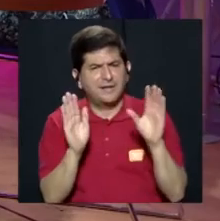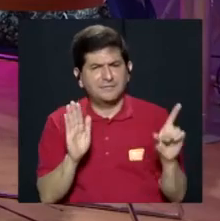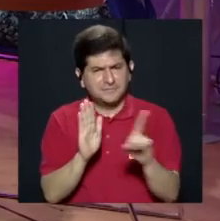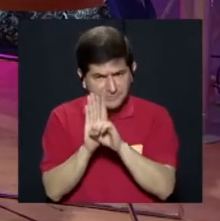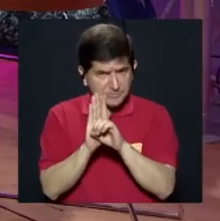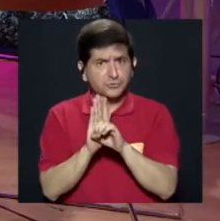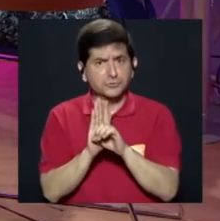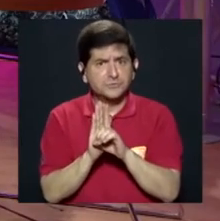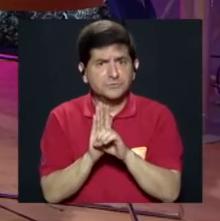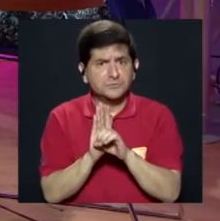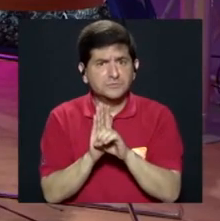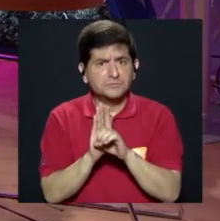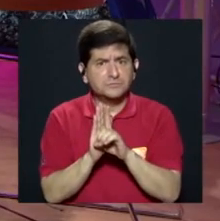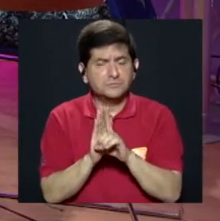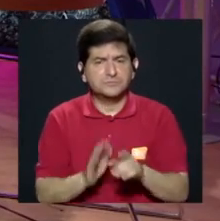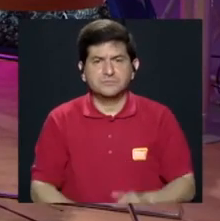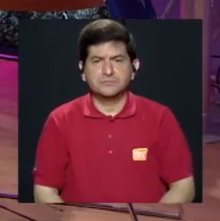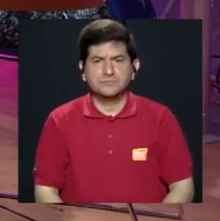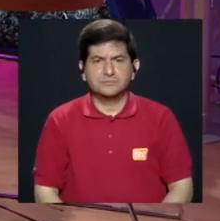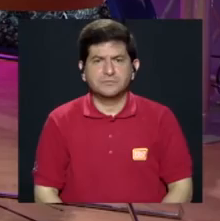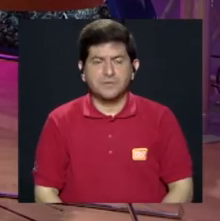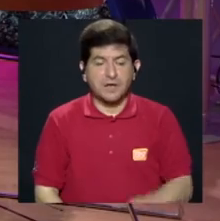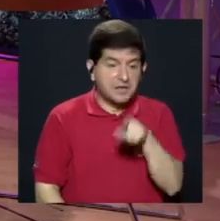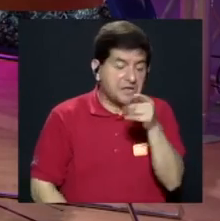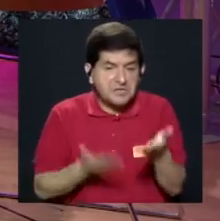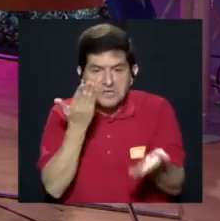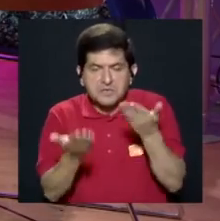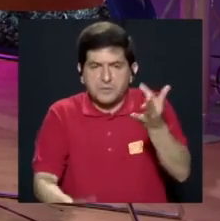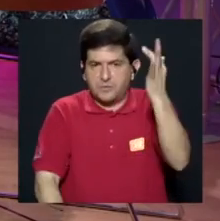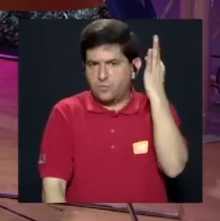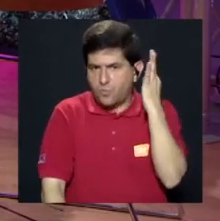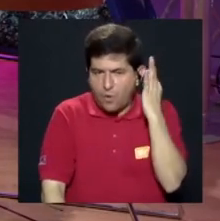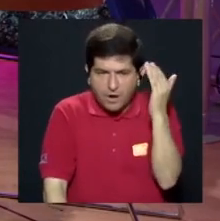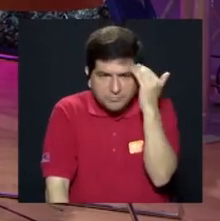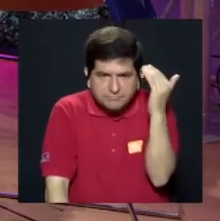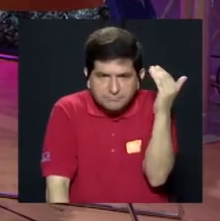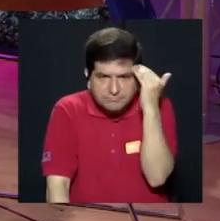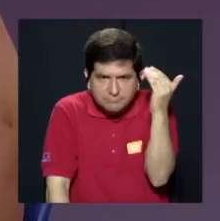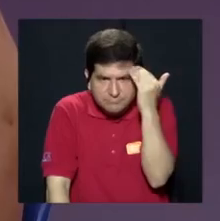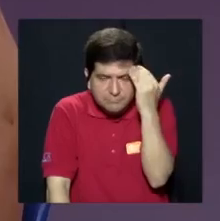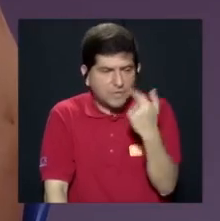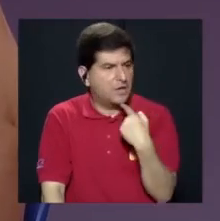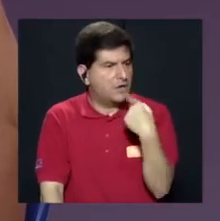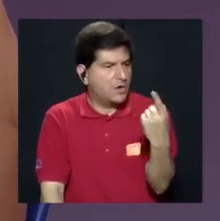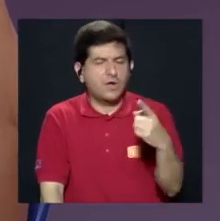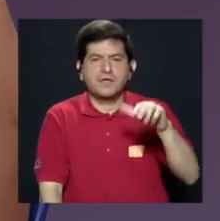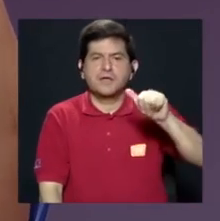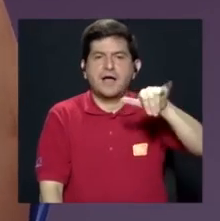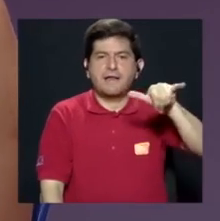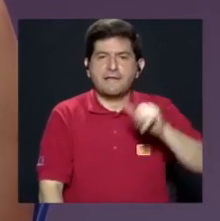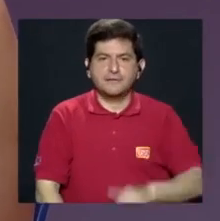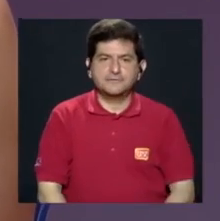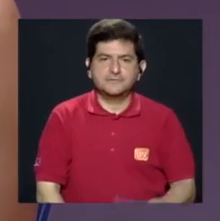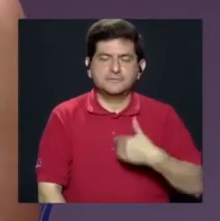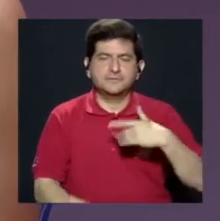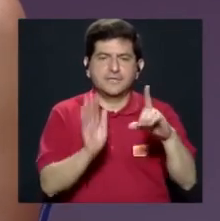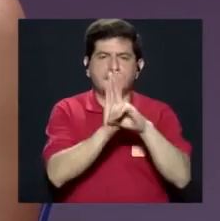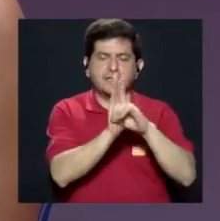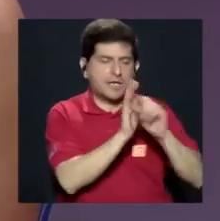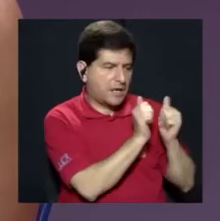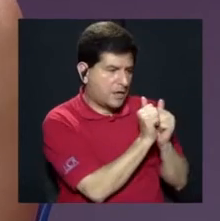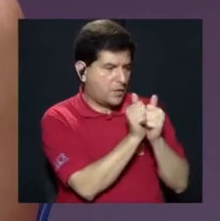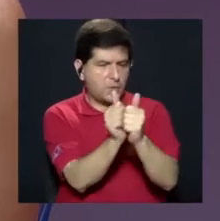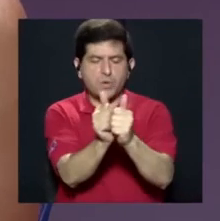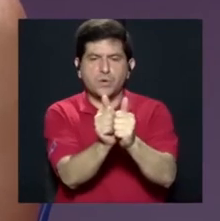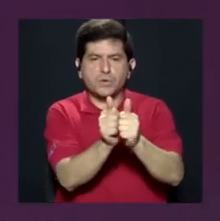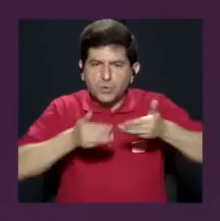derechos y que en donde las mujeres sepan, por ejemplo, esto que está diciendo Ana Yancy, que tienen derecho a estar acompañadas